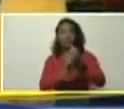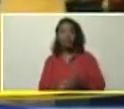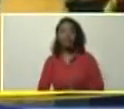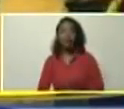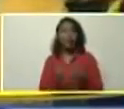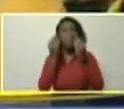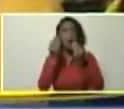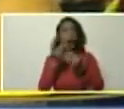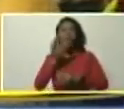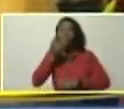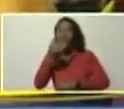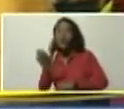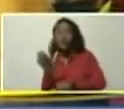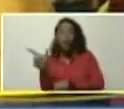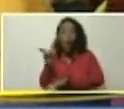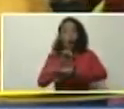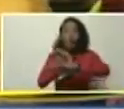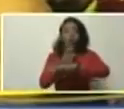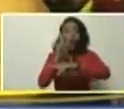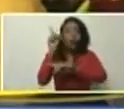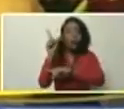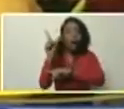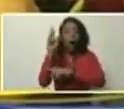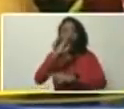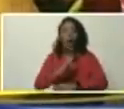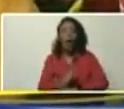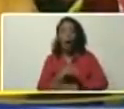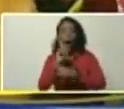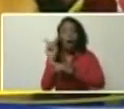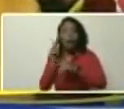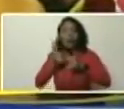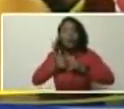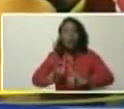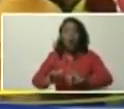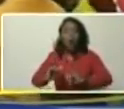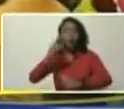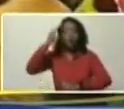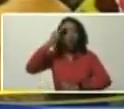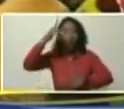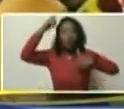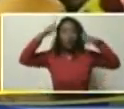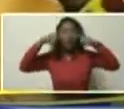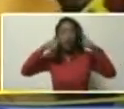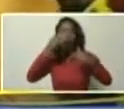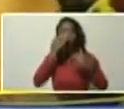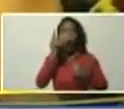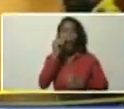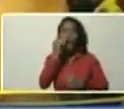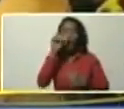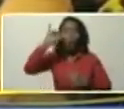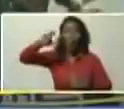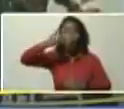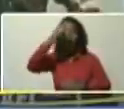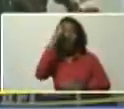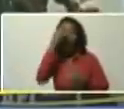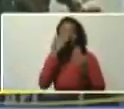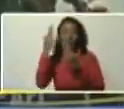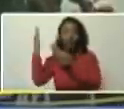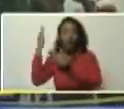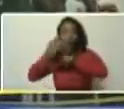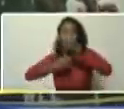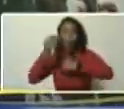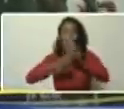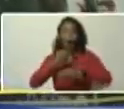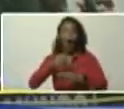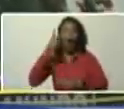para próximo gobernador de Barinas a este hijo del comandante Chávez, Jorge Arriaza, lo hagan con la señal